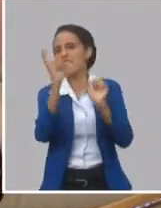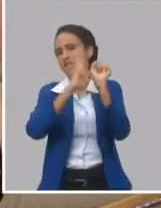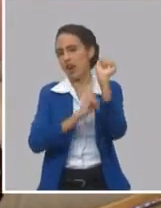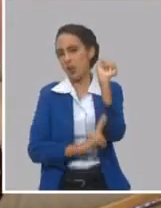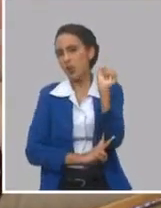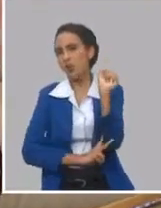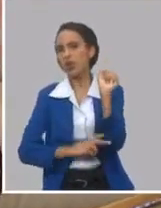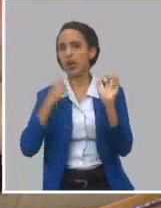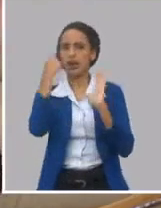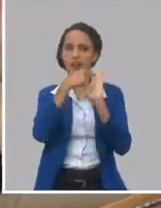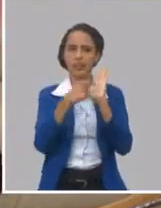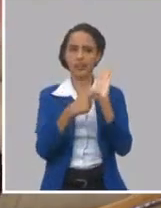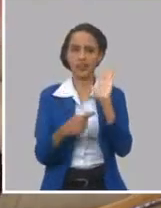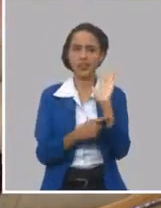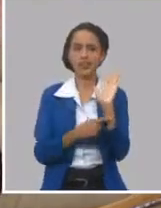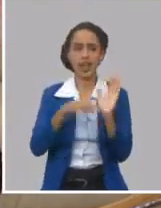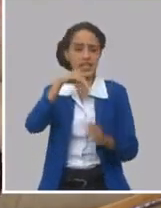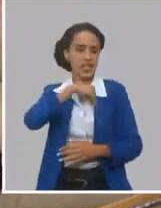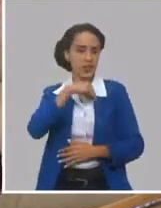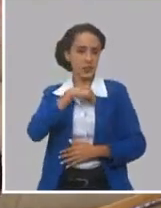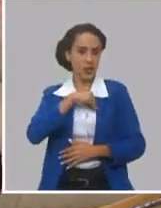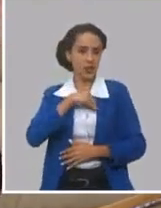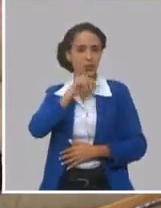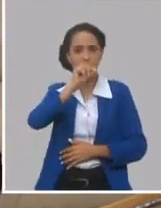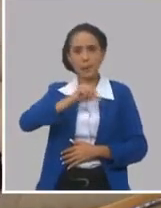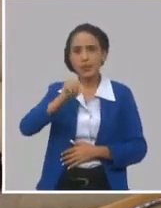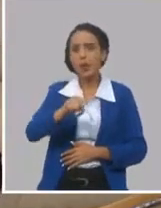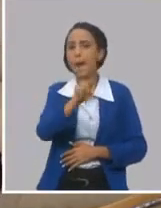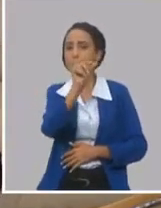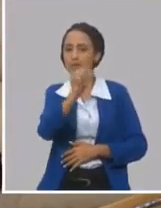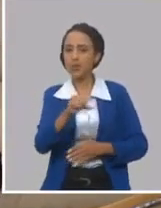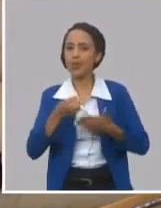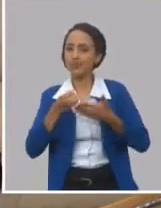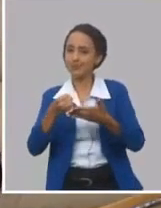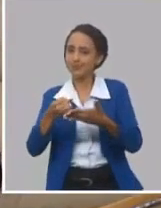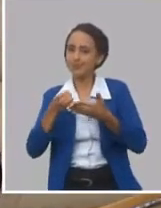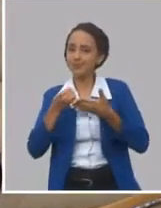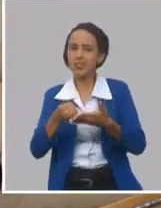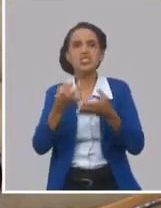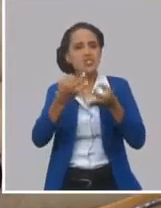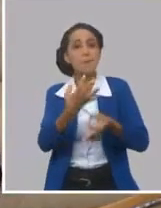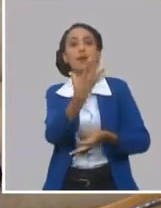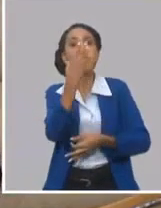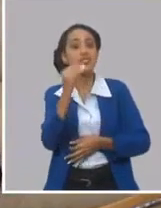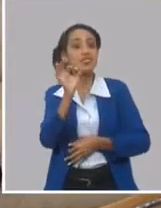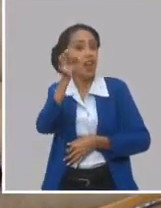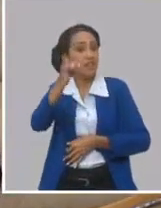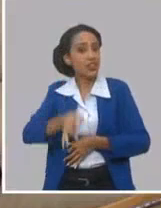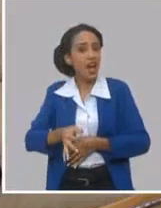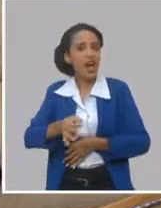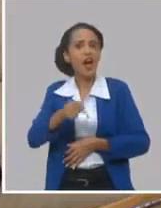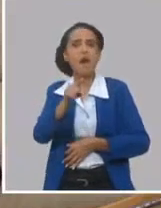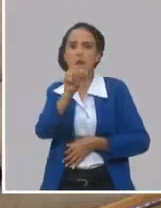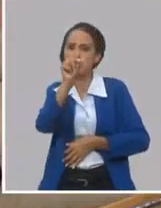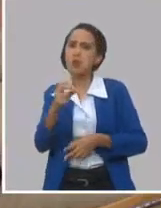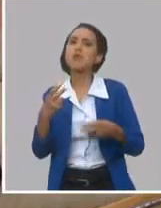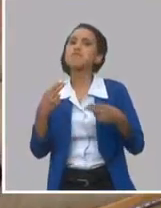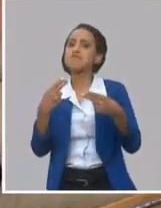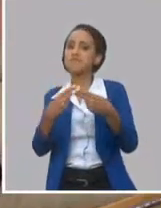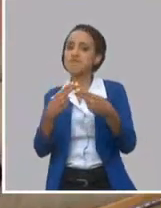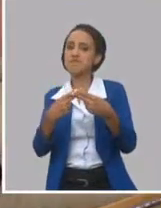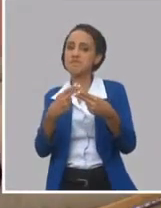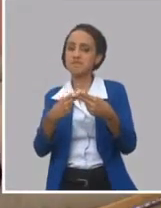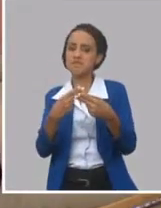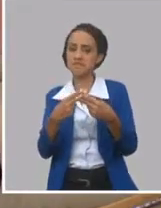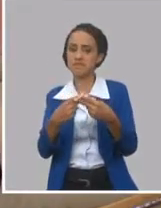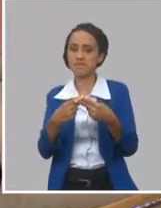verdadero aporte social, basado en valores, basado en la solidaridad, en la credibilidad, en la confianza que tú como ser humano puedes